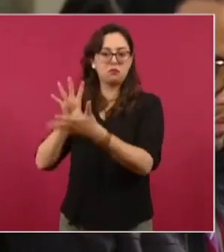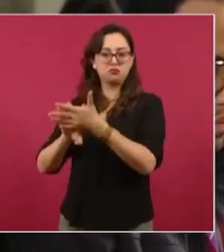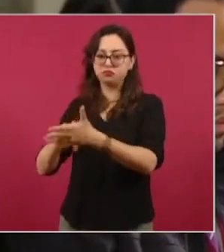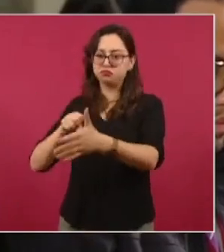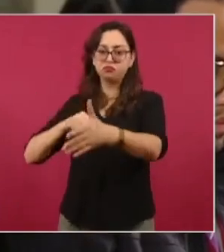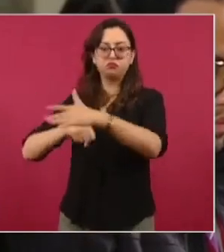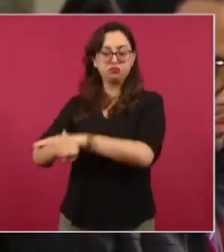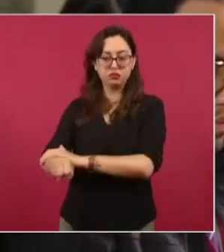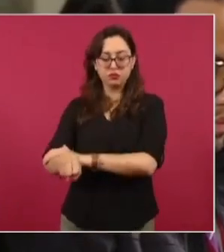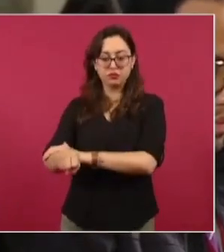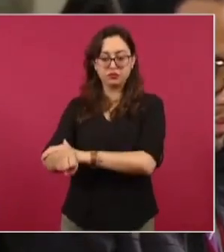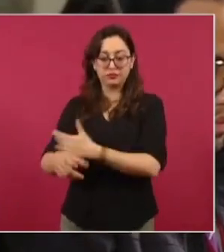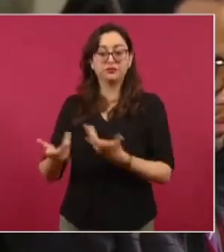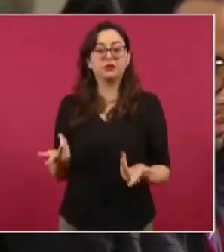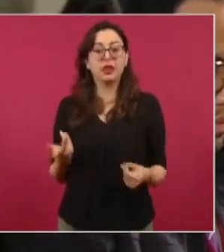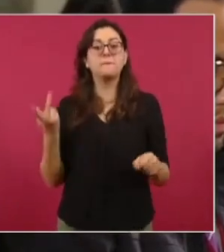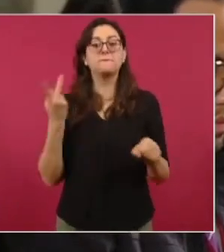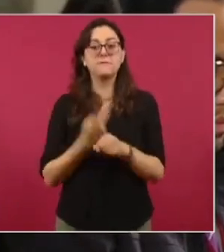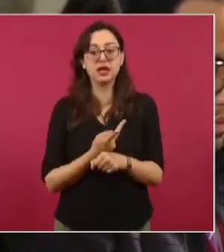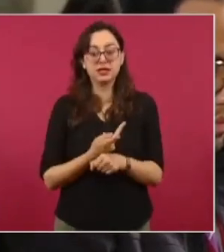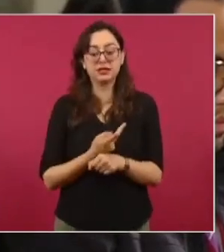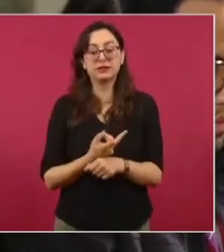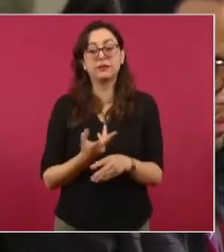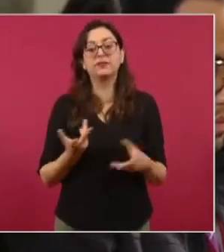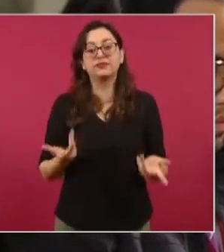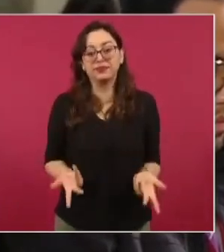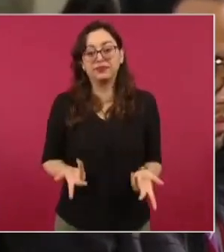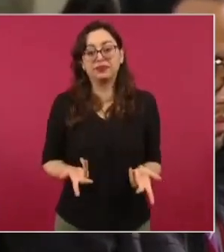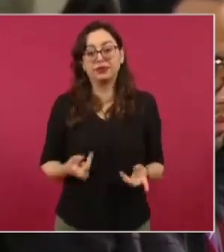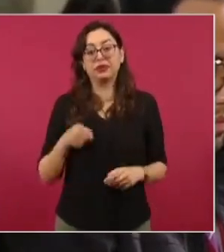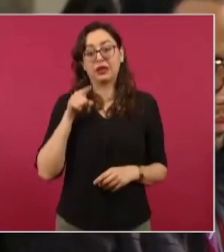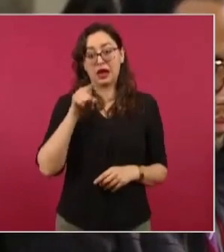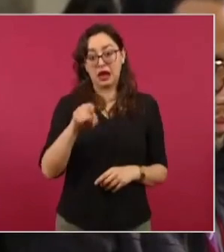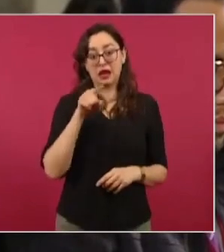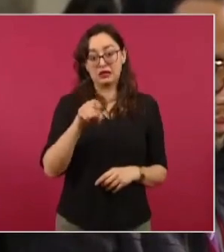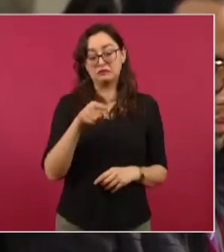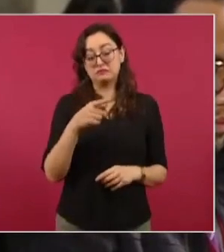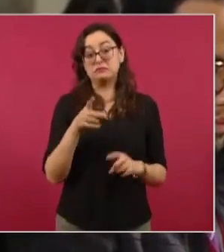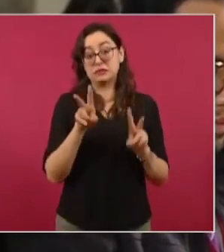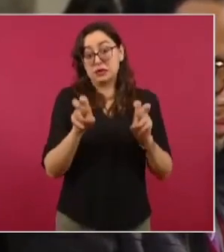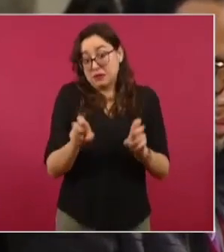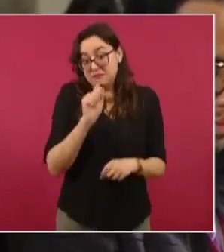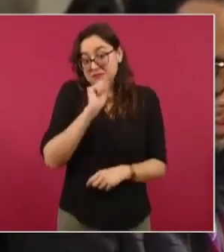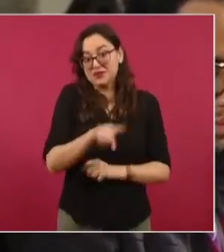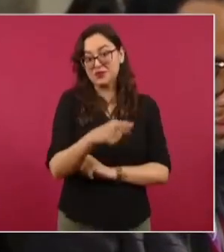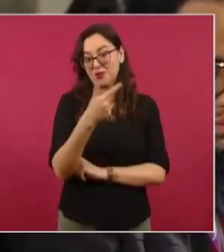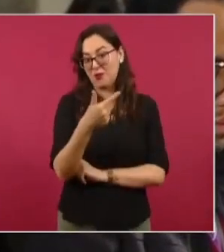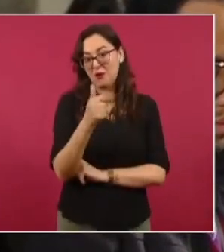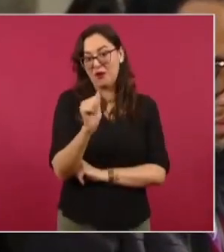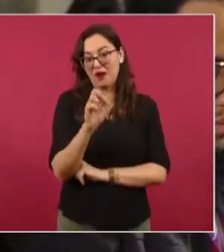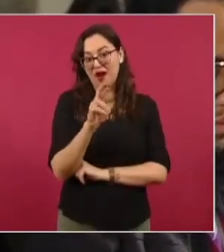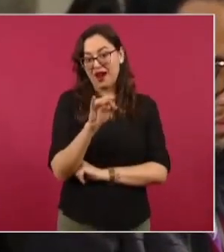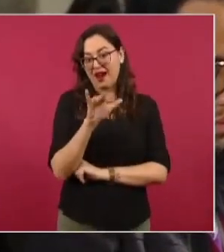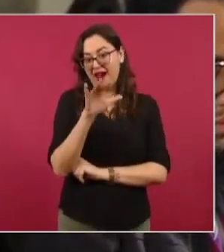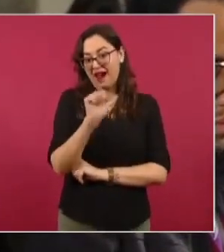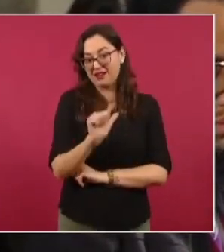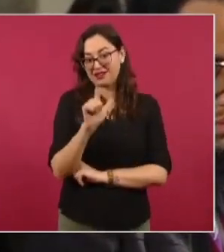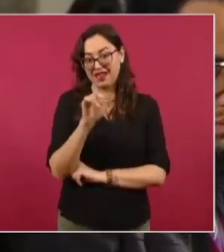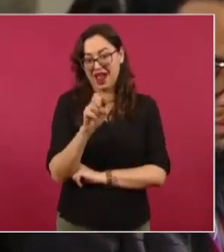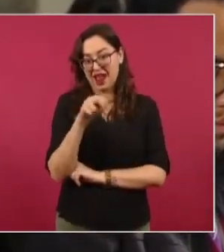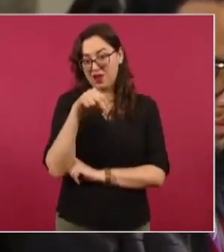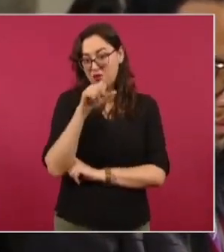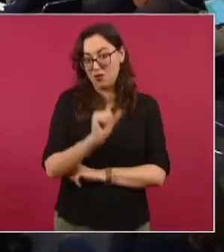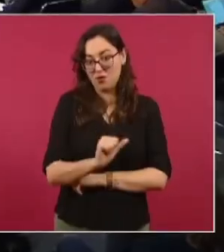García Luna estaba al frente de la AFI pues se dio este este lamentable